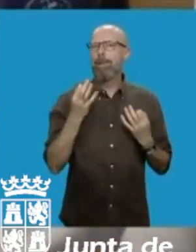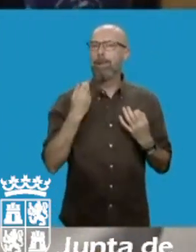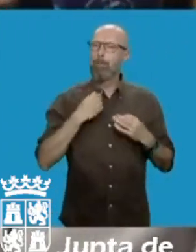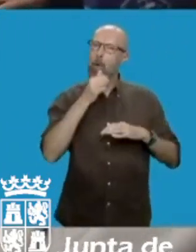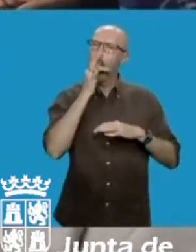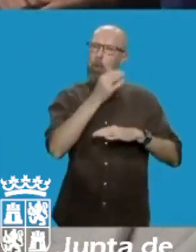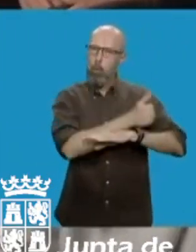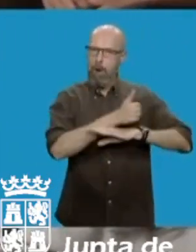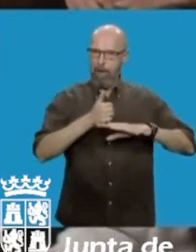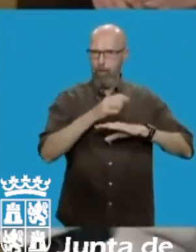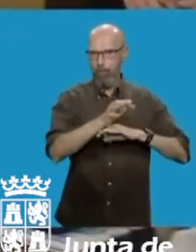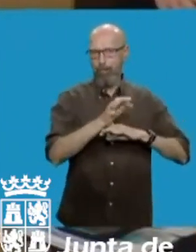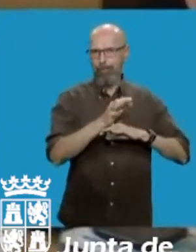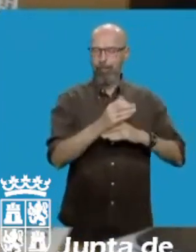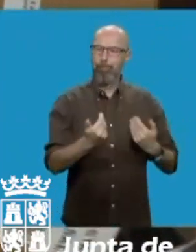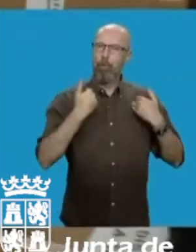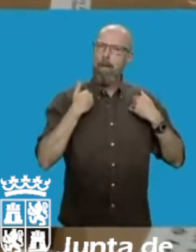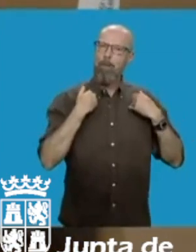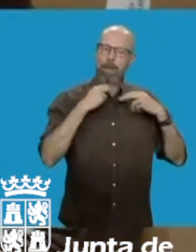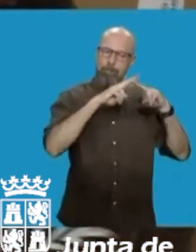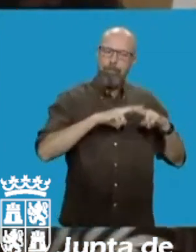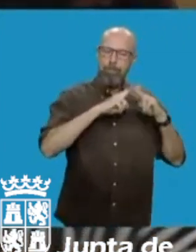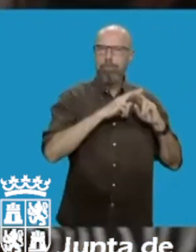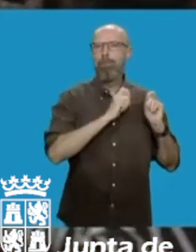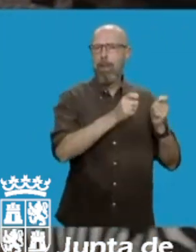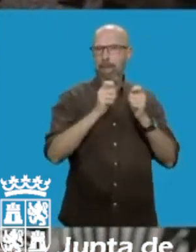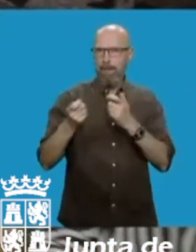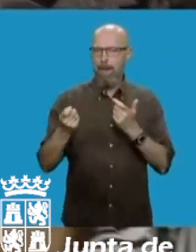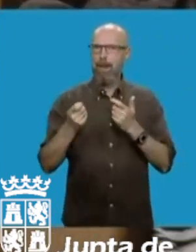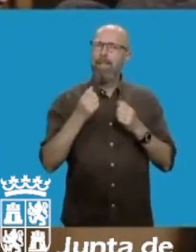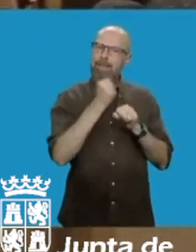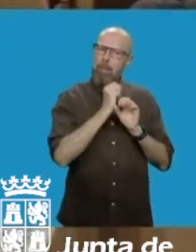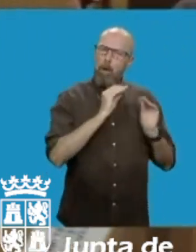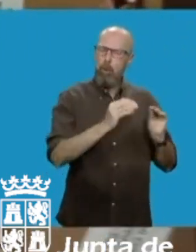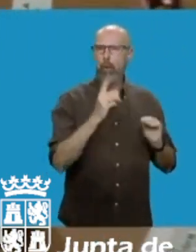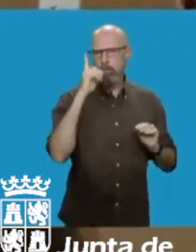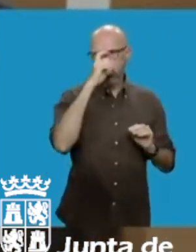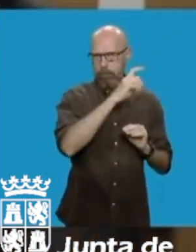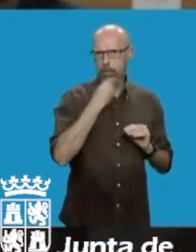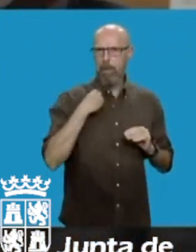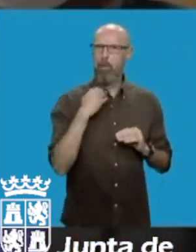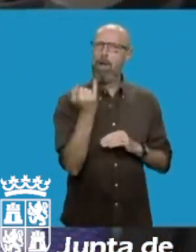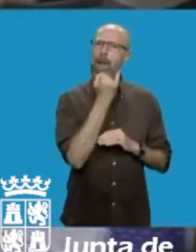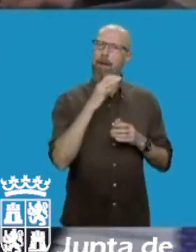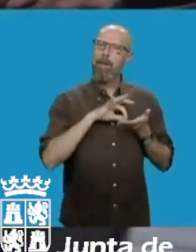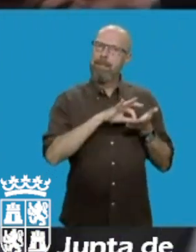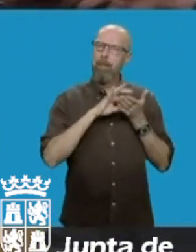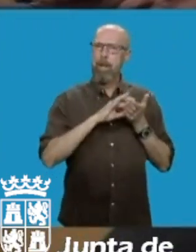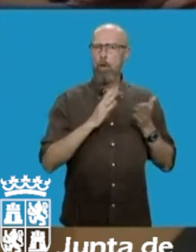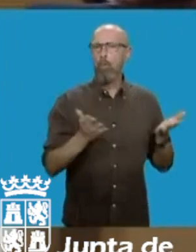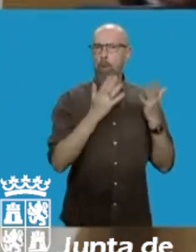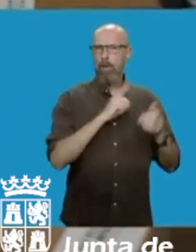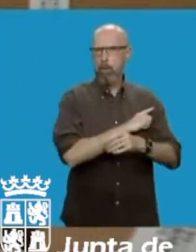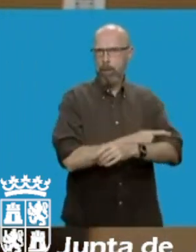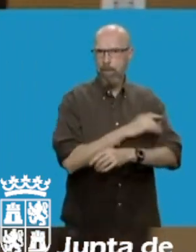jurado encargados de fallar estos premios. Una tarea complicada que este año han afrontado el jefe de Servicios de Promoción Deportiva